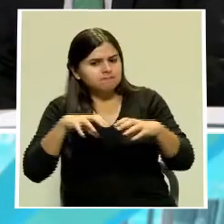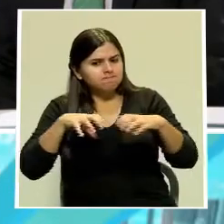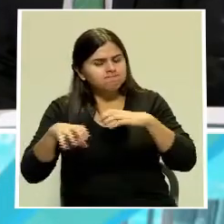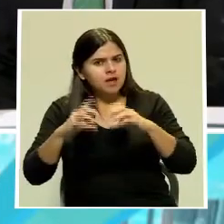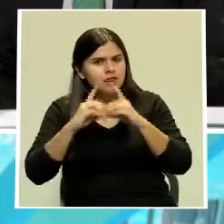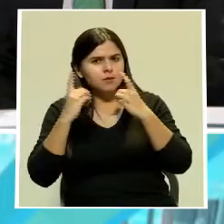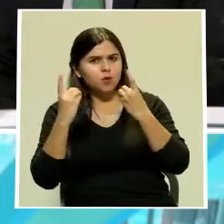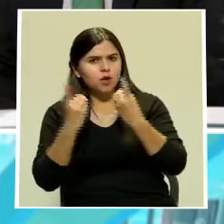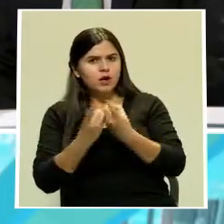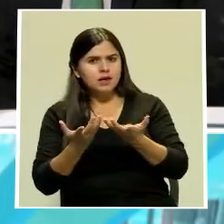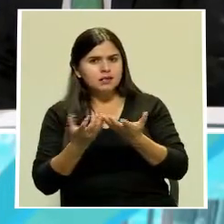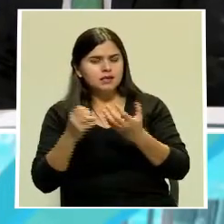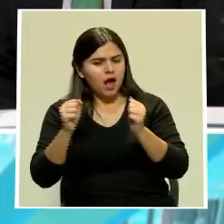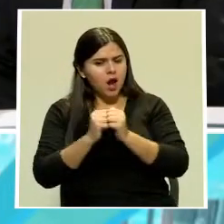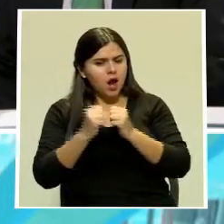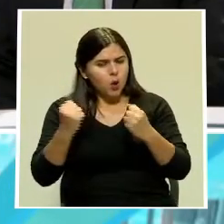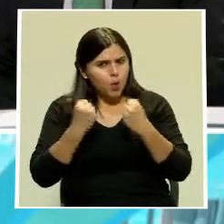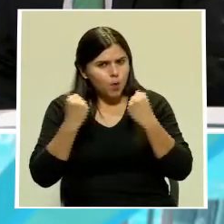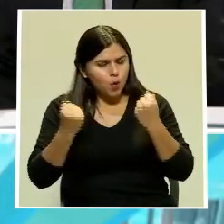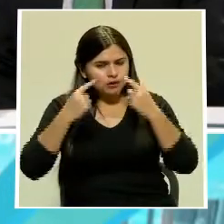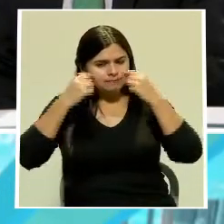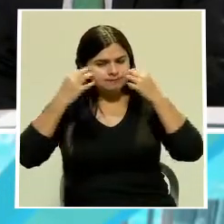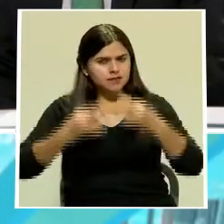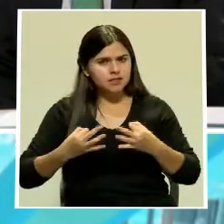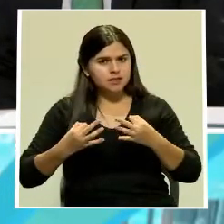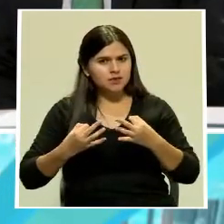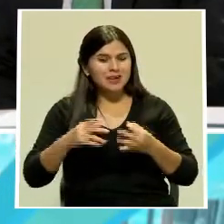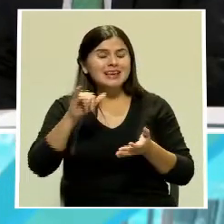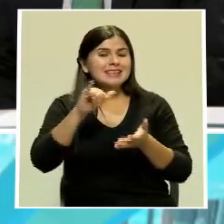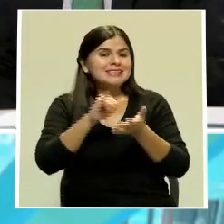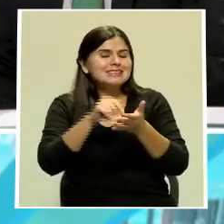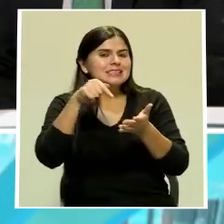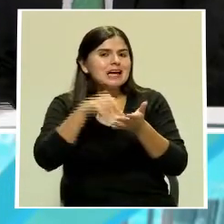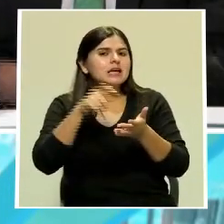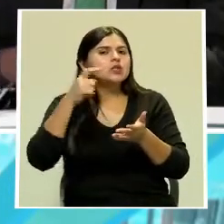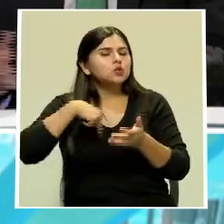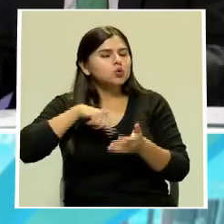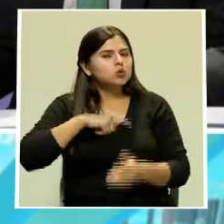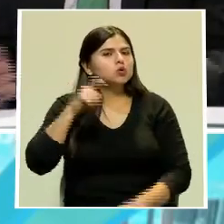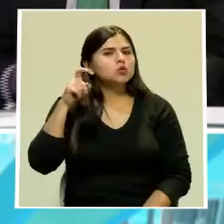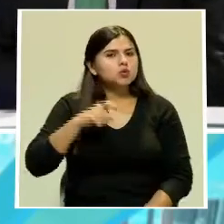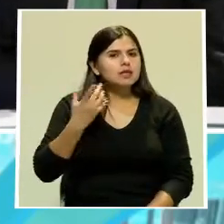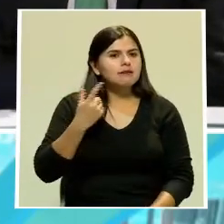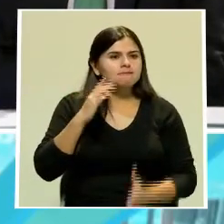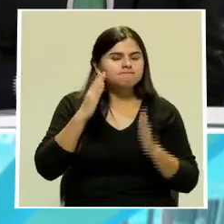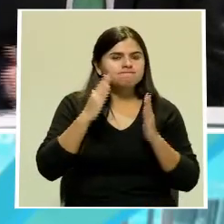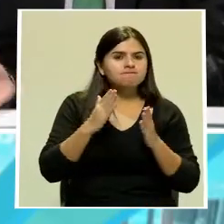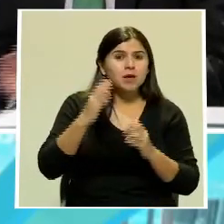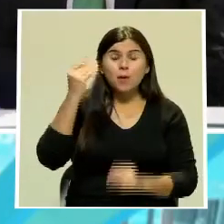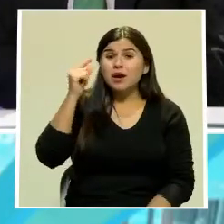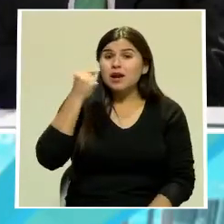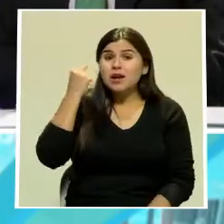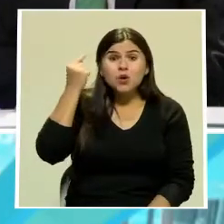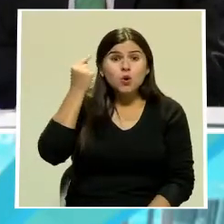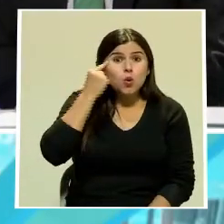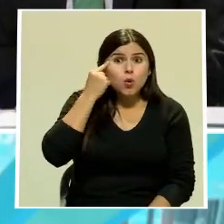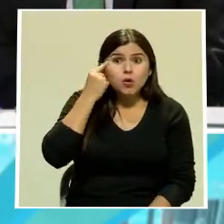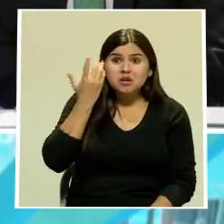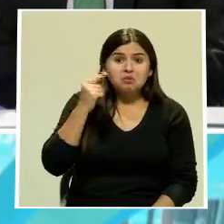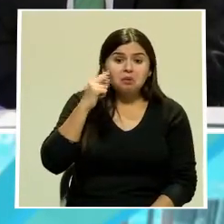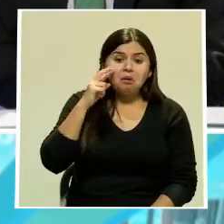democrática, con poder de toma de decisión, y ahí es donde nosotros tenemos que situarnos. El gobierno no ha hecho lo propio tampoco por ver cuáles son las